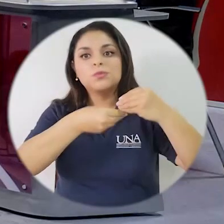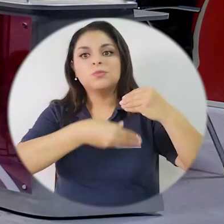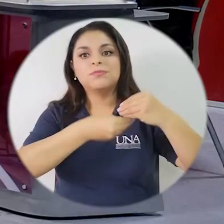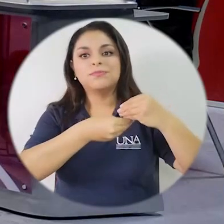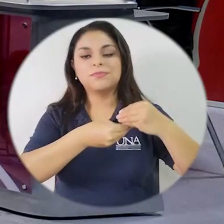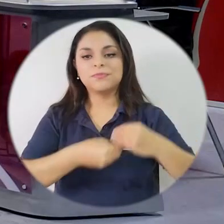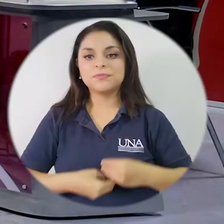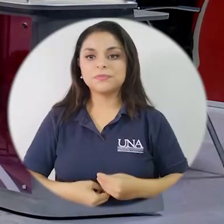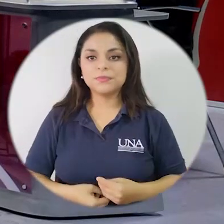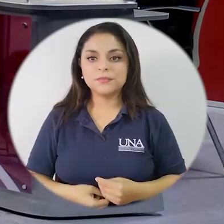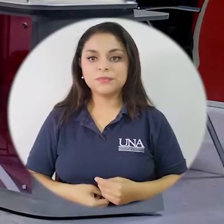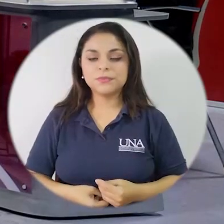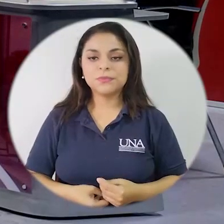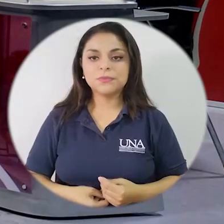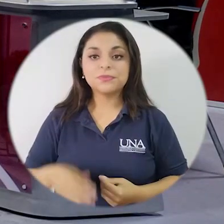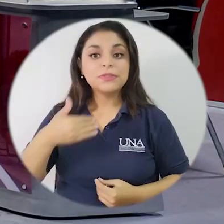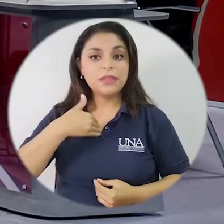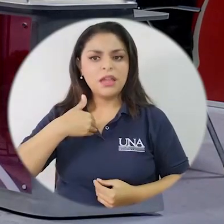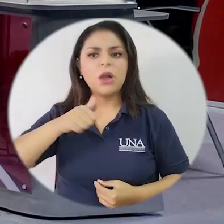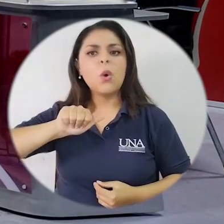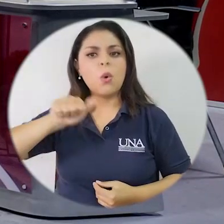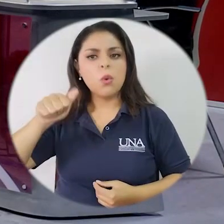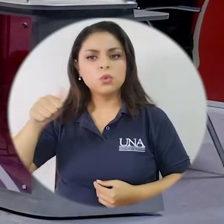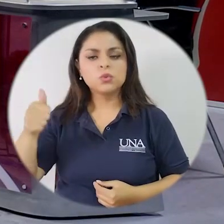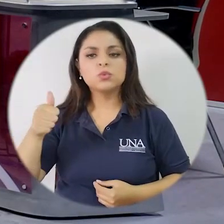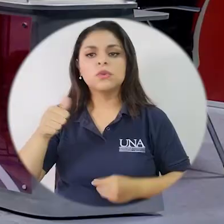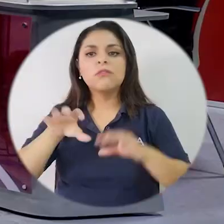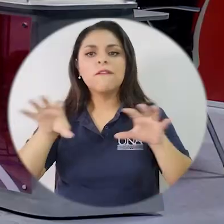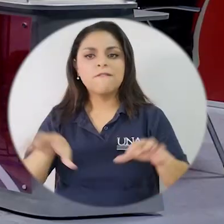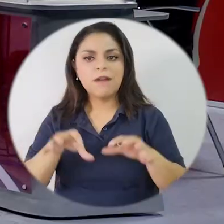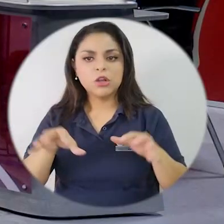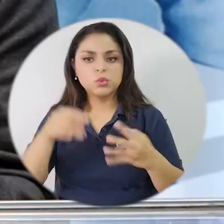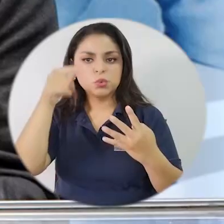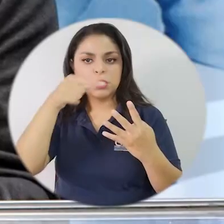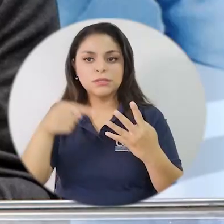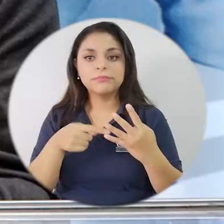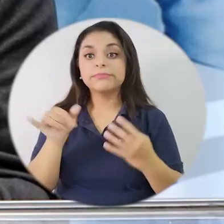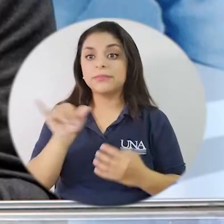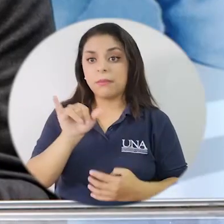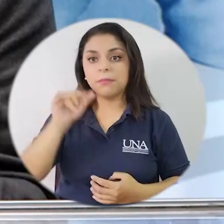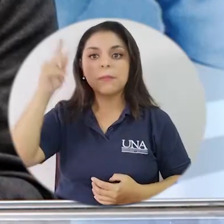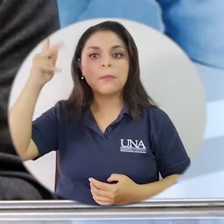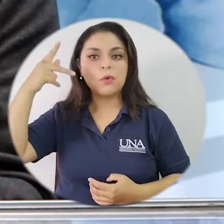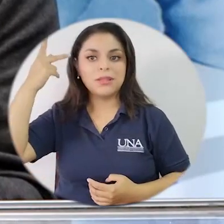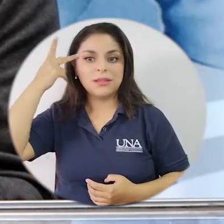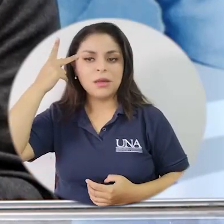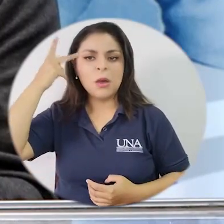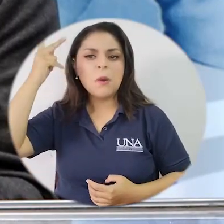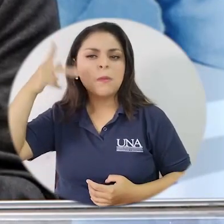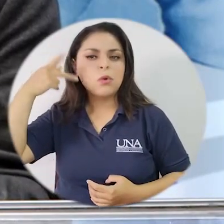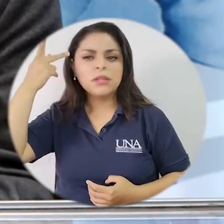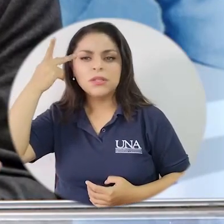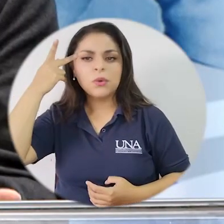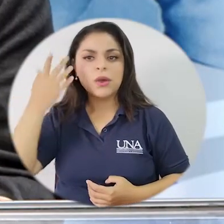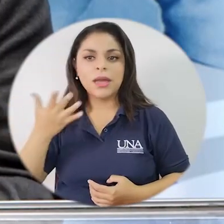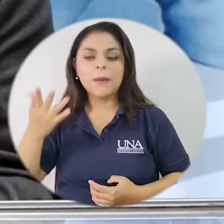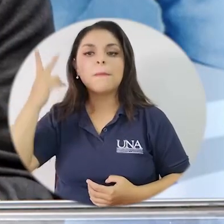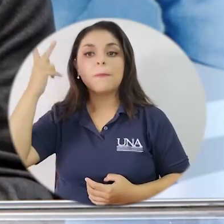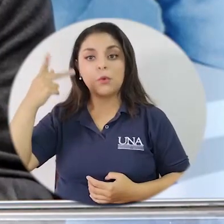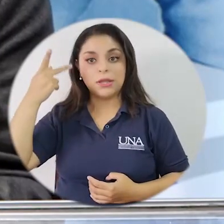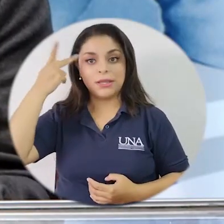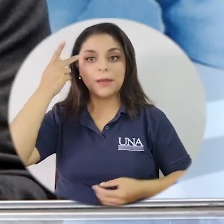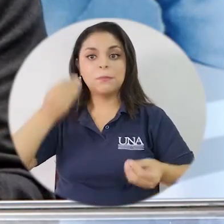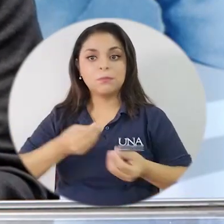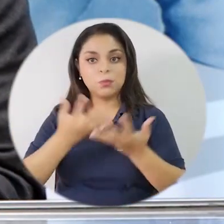este proceso. Existen otros factores que tienen que ver ya más a nivel político, y hablo de político a nivel de política